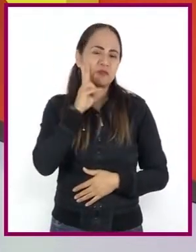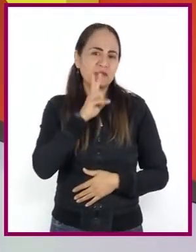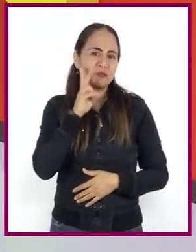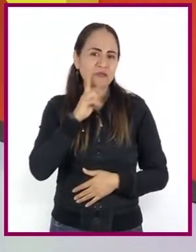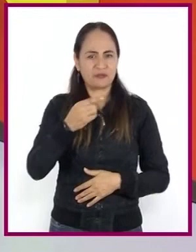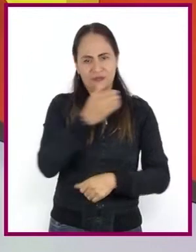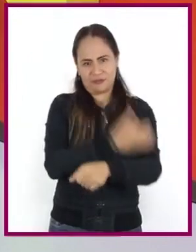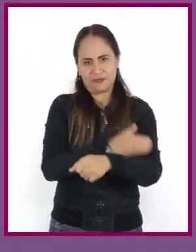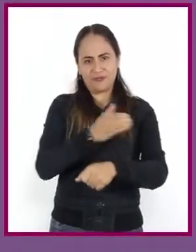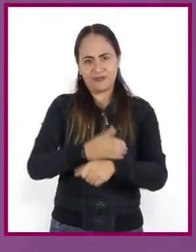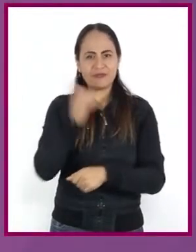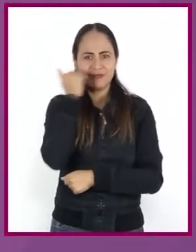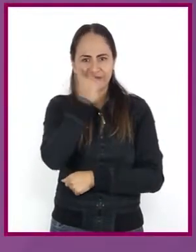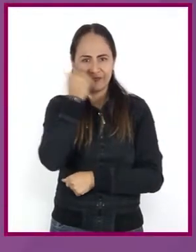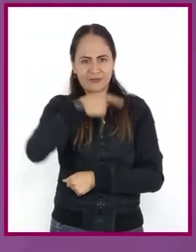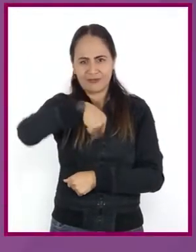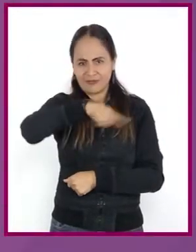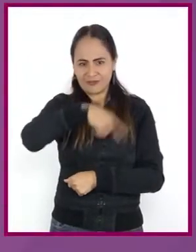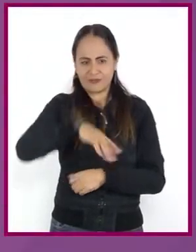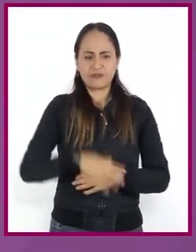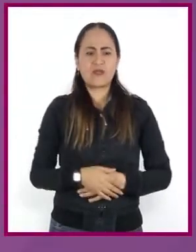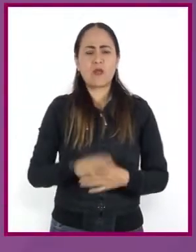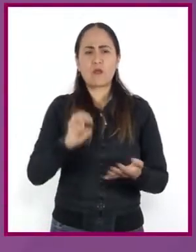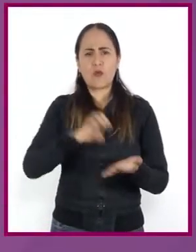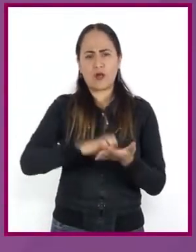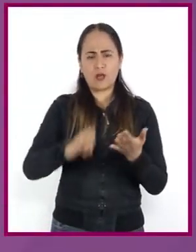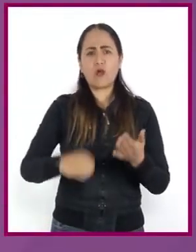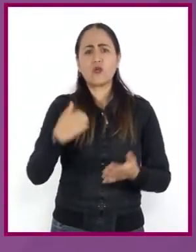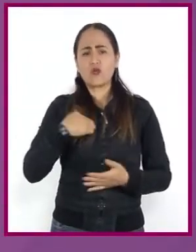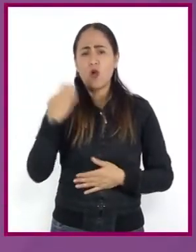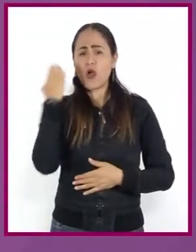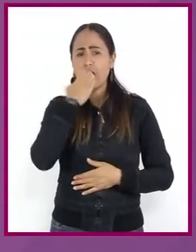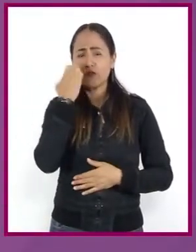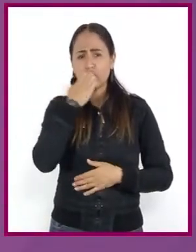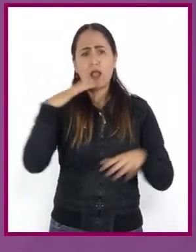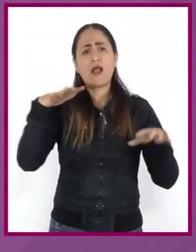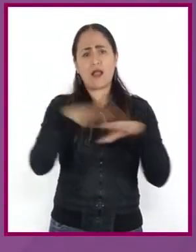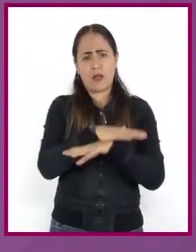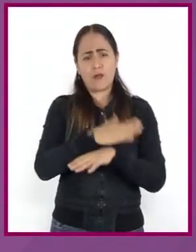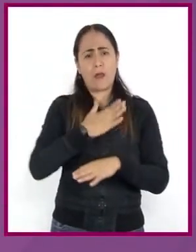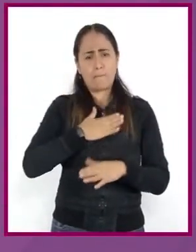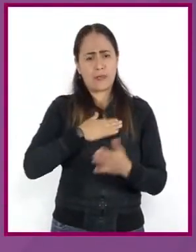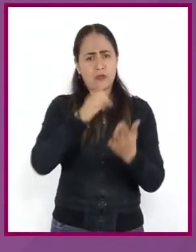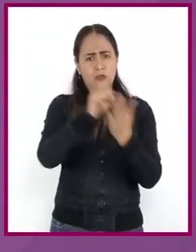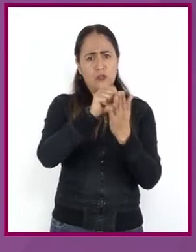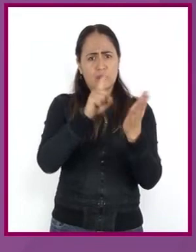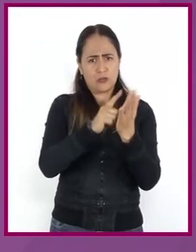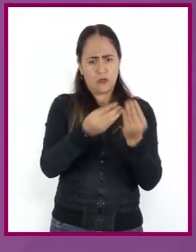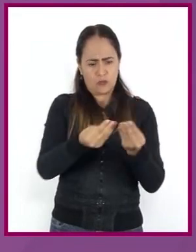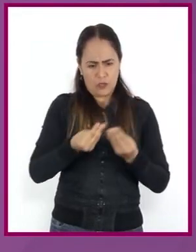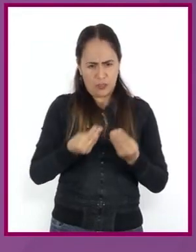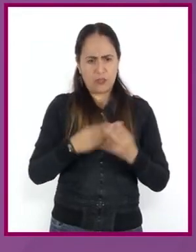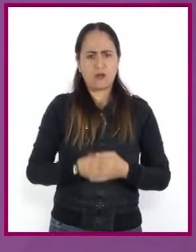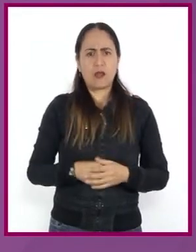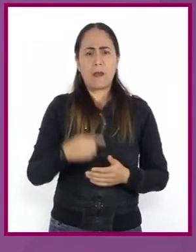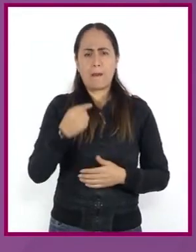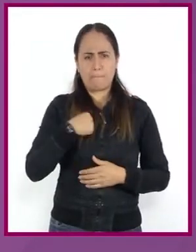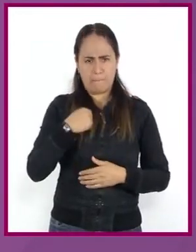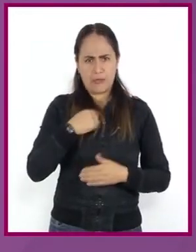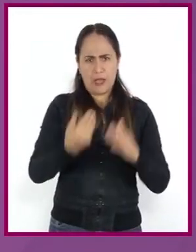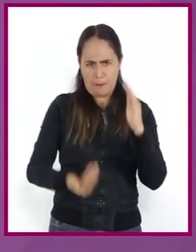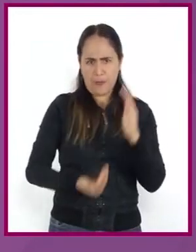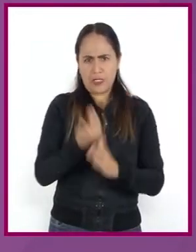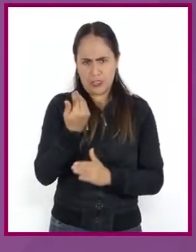sus compañeros. Solicité un cambio de escuela y me dieron una solicitud. En mi caso yo me quedé en la